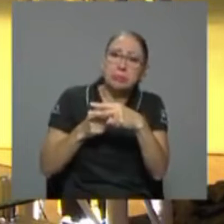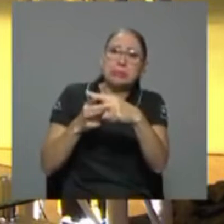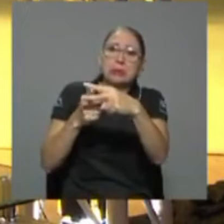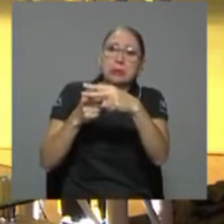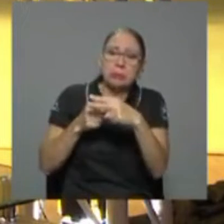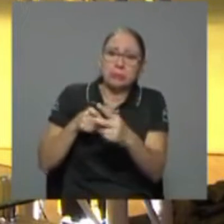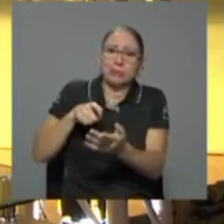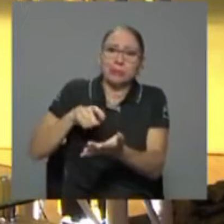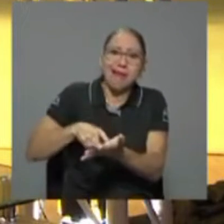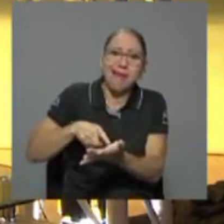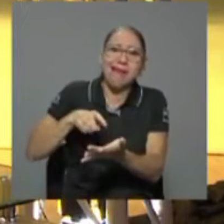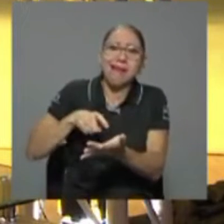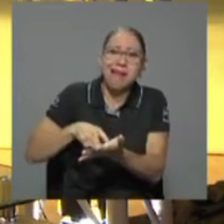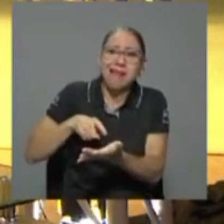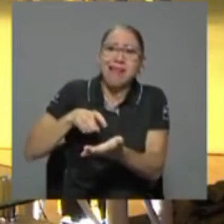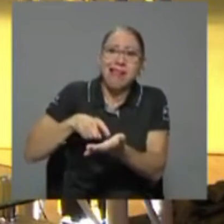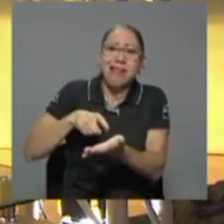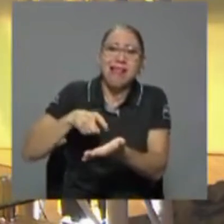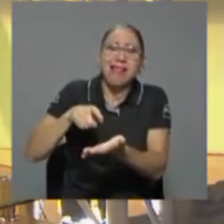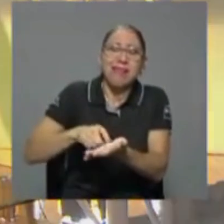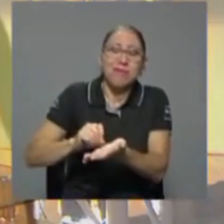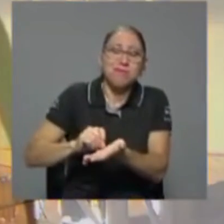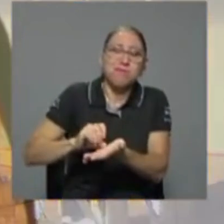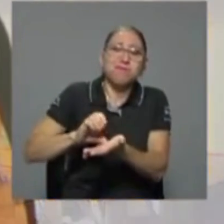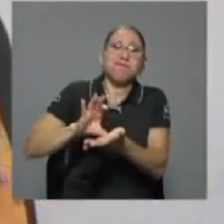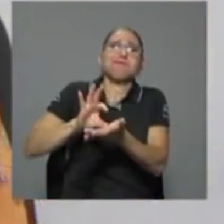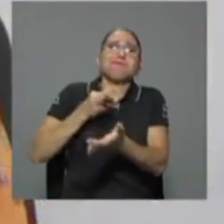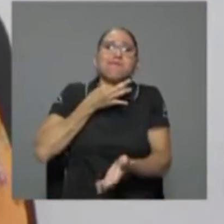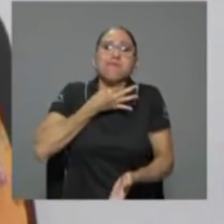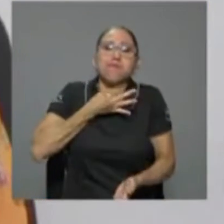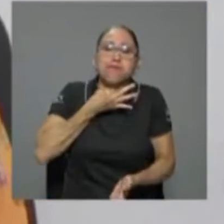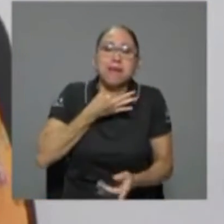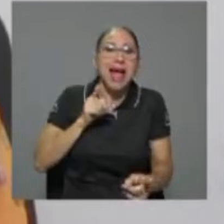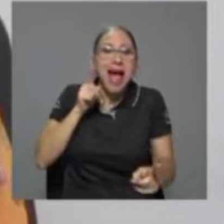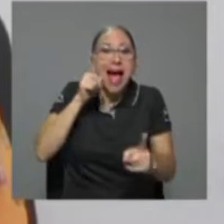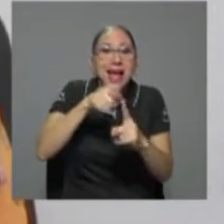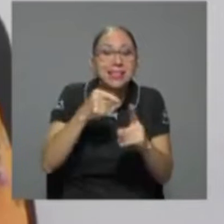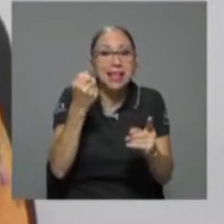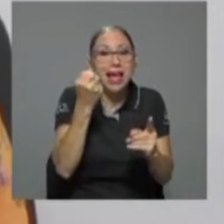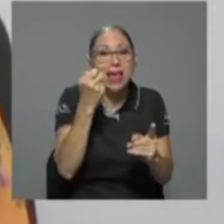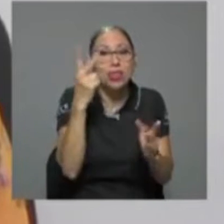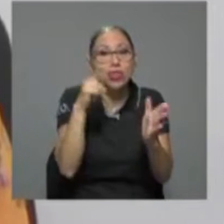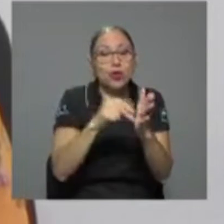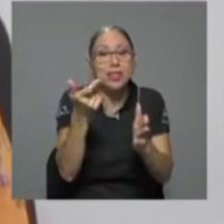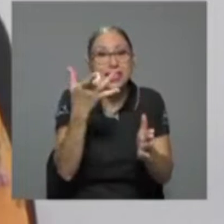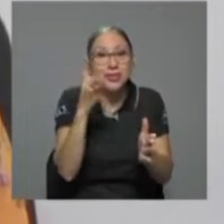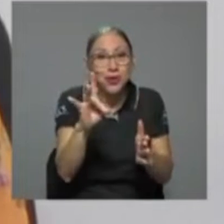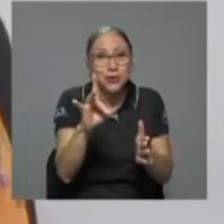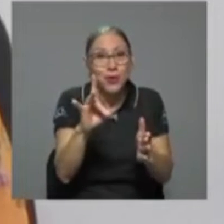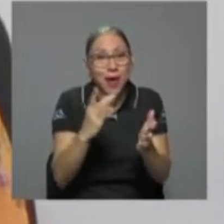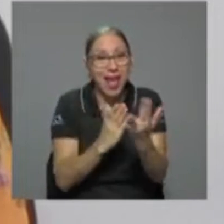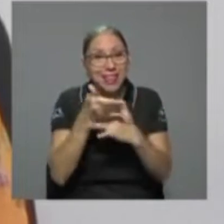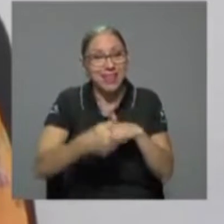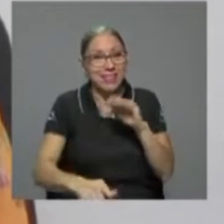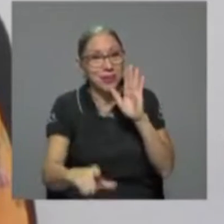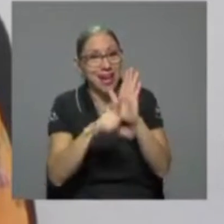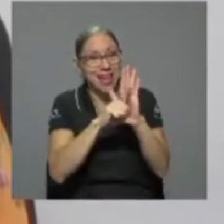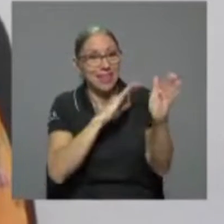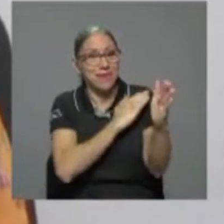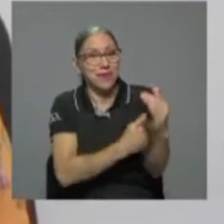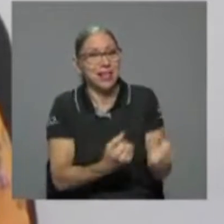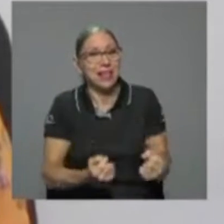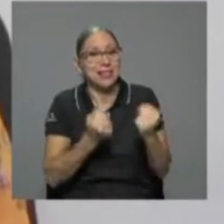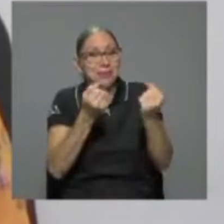año 2018 que se decanta por una reforma fiscal, la ley de Fortalecimiento de las Finanzas Públicas, la ley